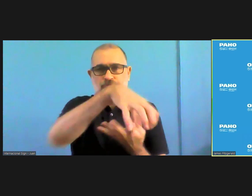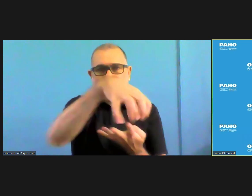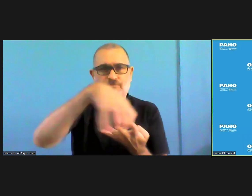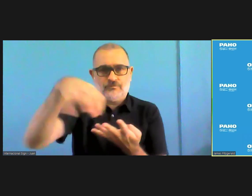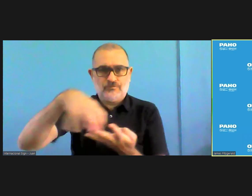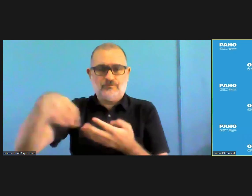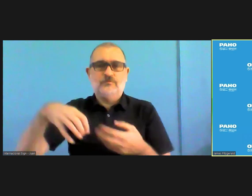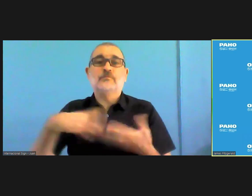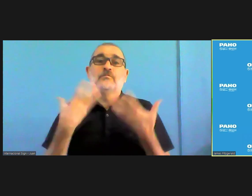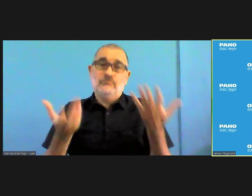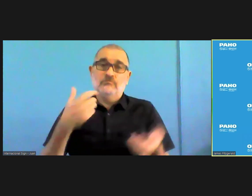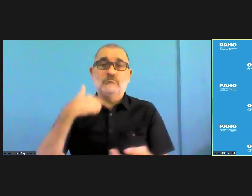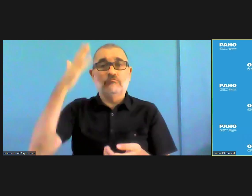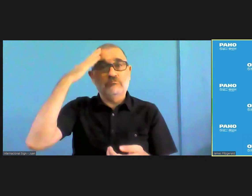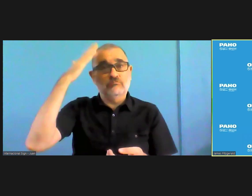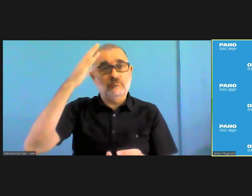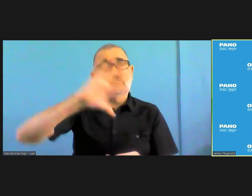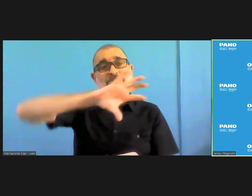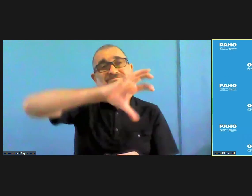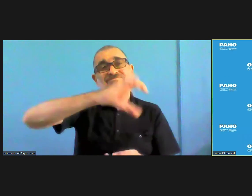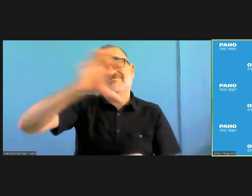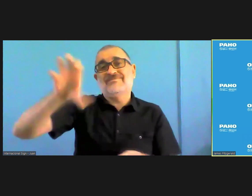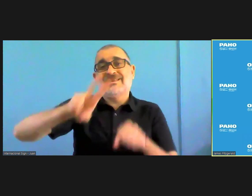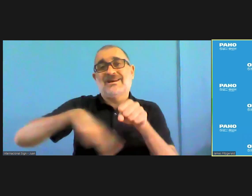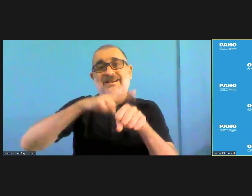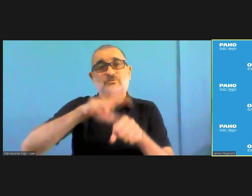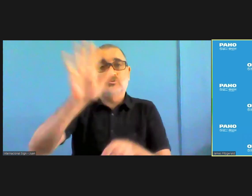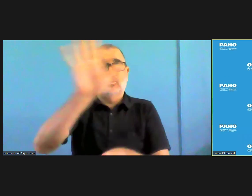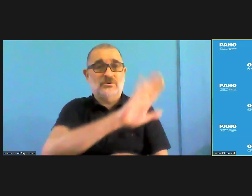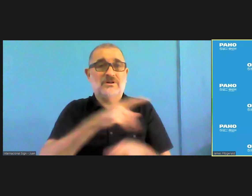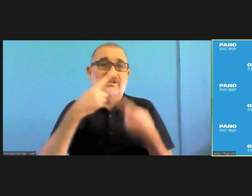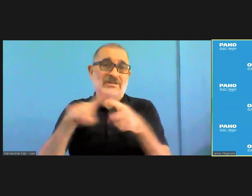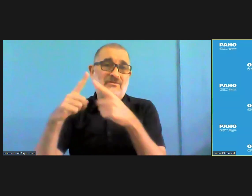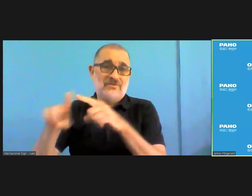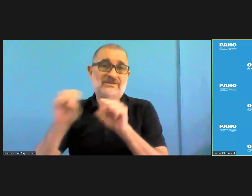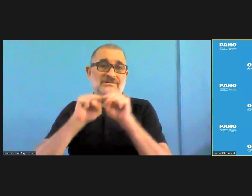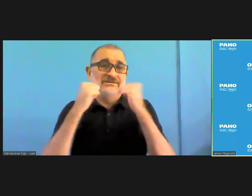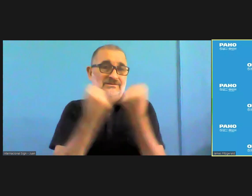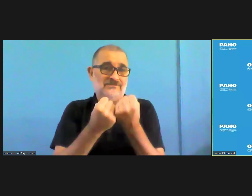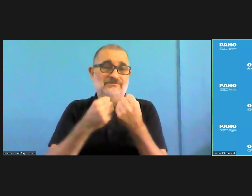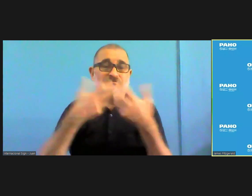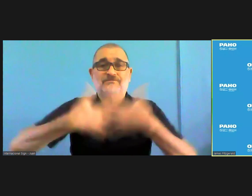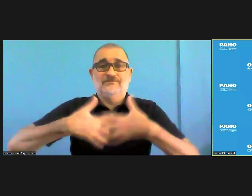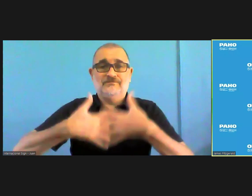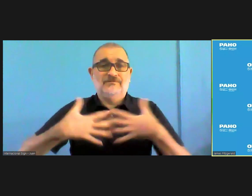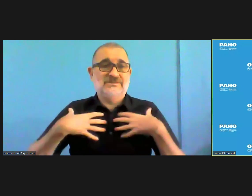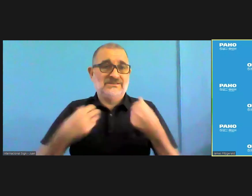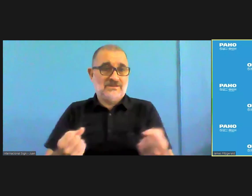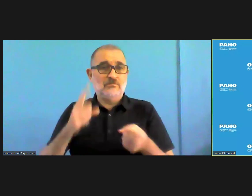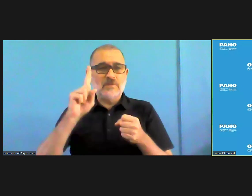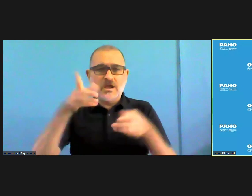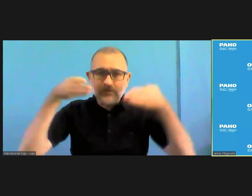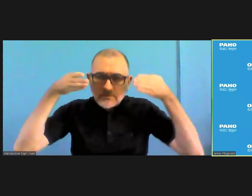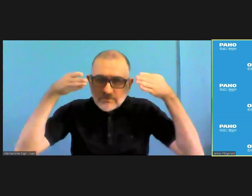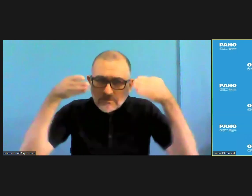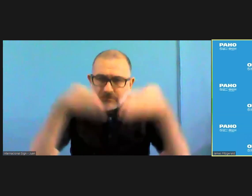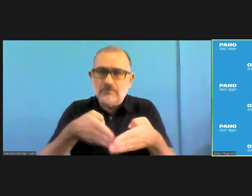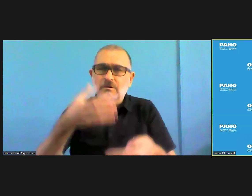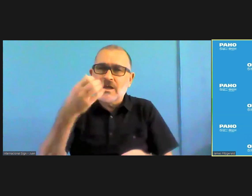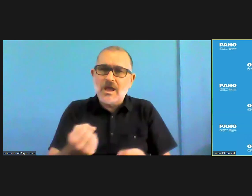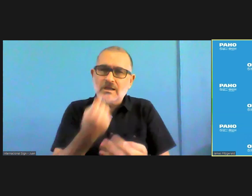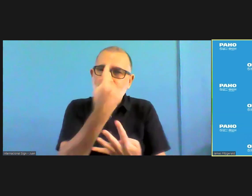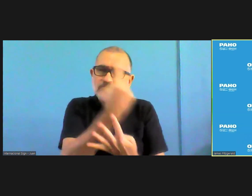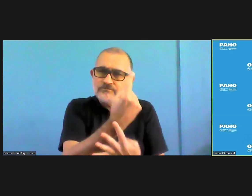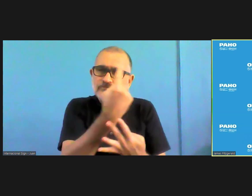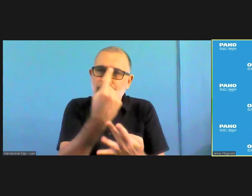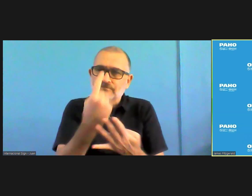los sistemas sanitarios, pero clave para todo esto es el fortalecimiento del liderazgo, dirección y gobernanza para la transformación de